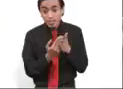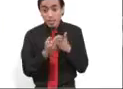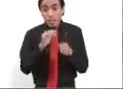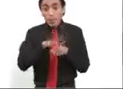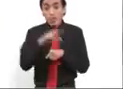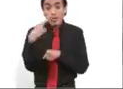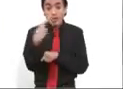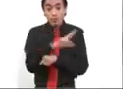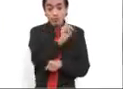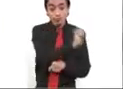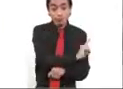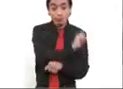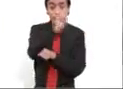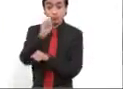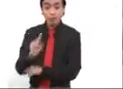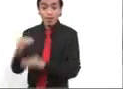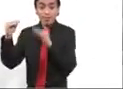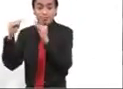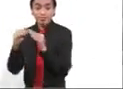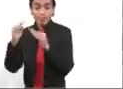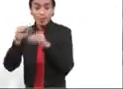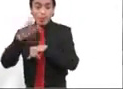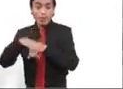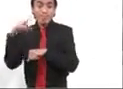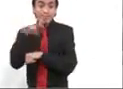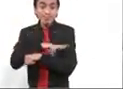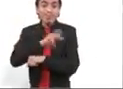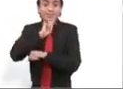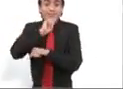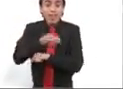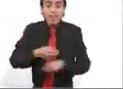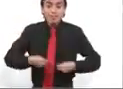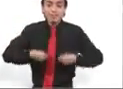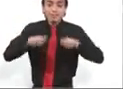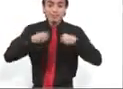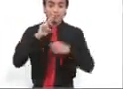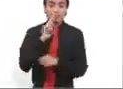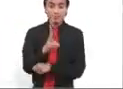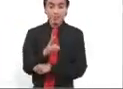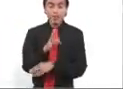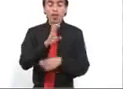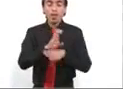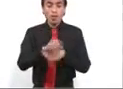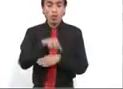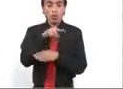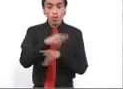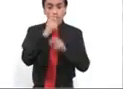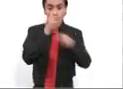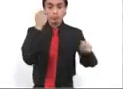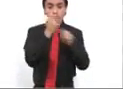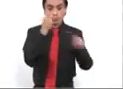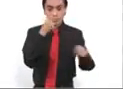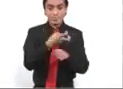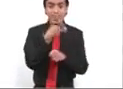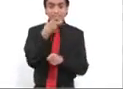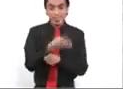casas, significa realmente calidad de vida. Y lo que hacemos con este transporte, pues es proveer este bienestar para